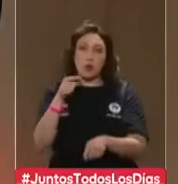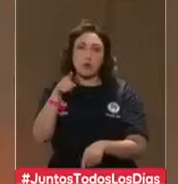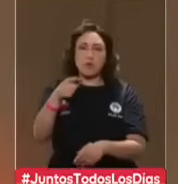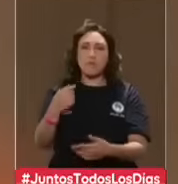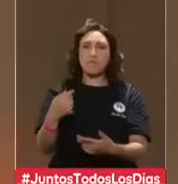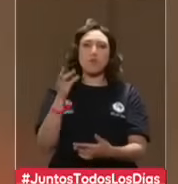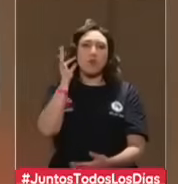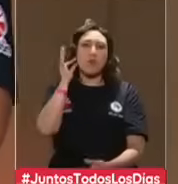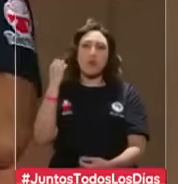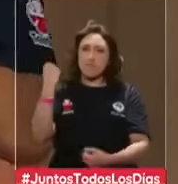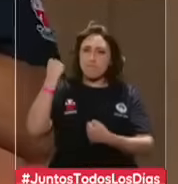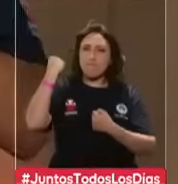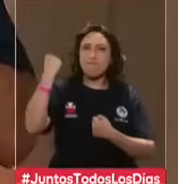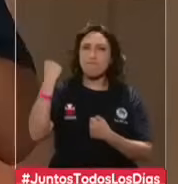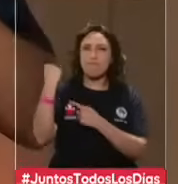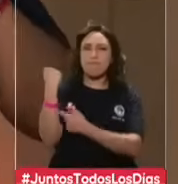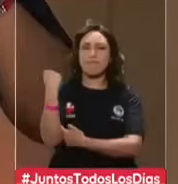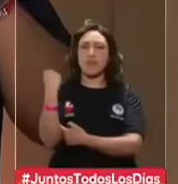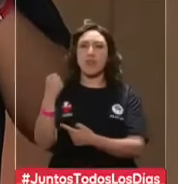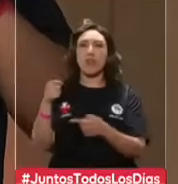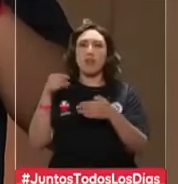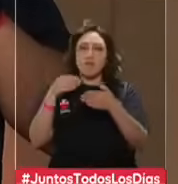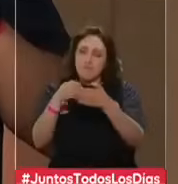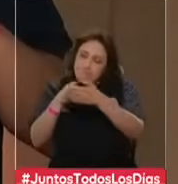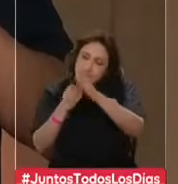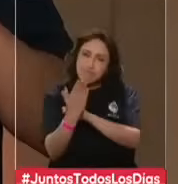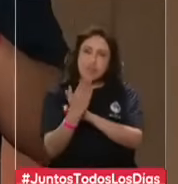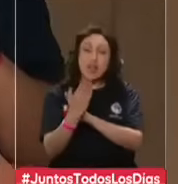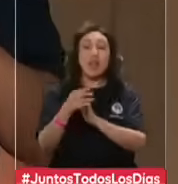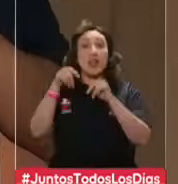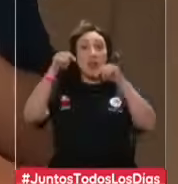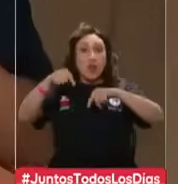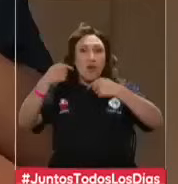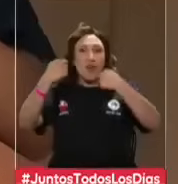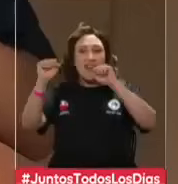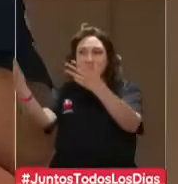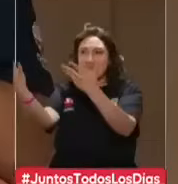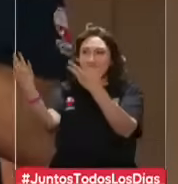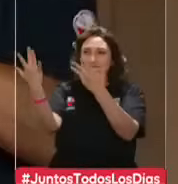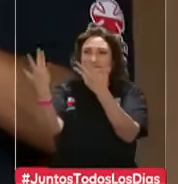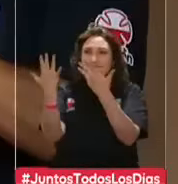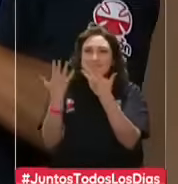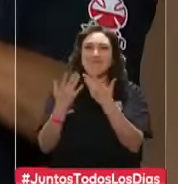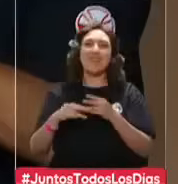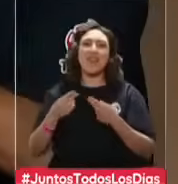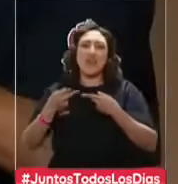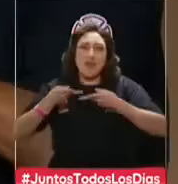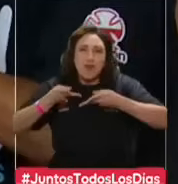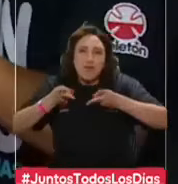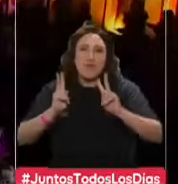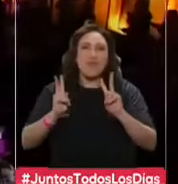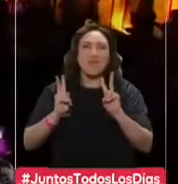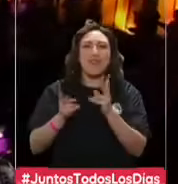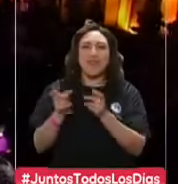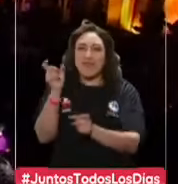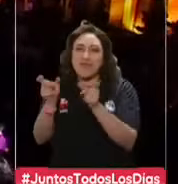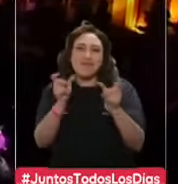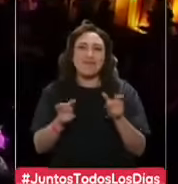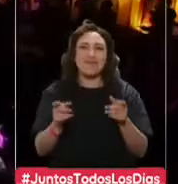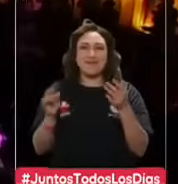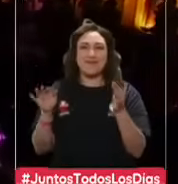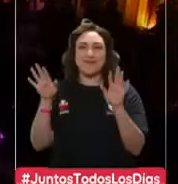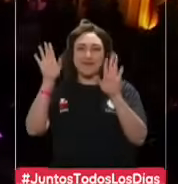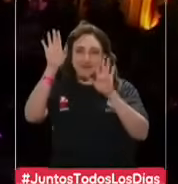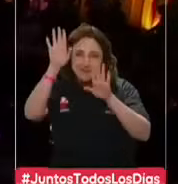mujer luchadora, y que hoy día te has ganado este cariño enorme de todo el público chileno. Muchas y que además, gracias,